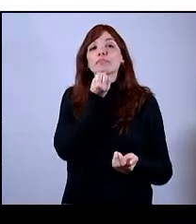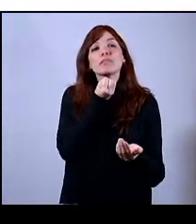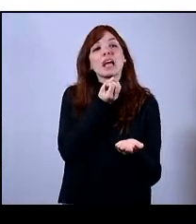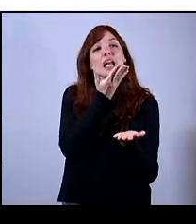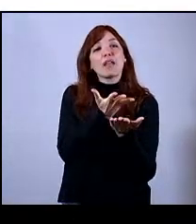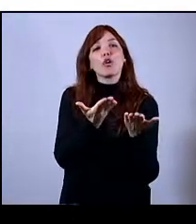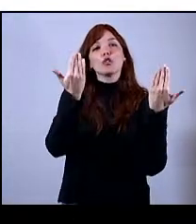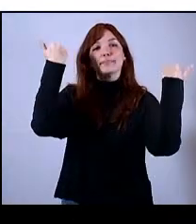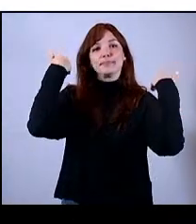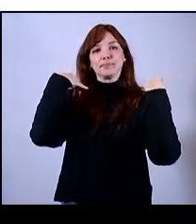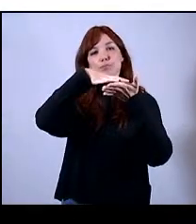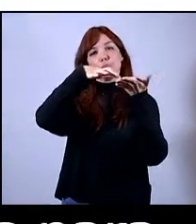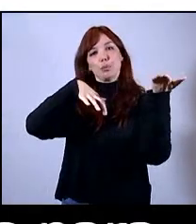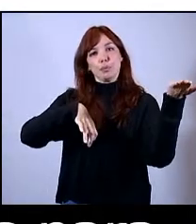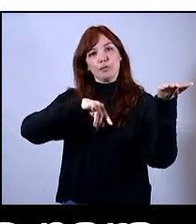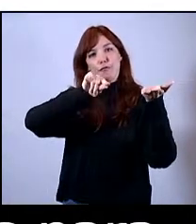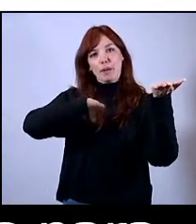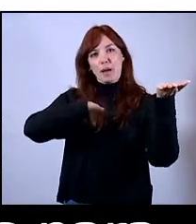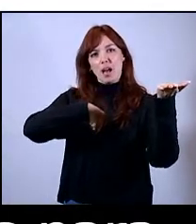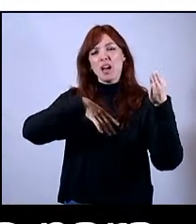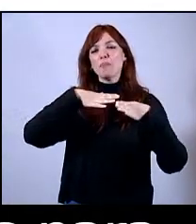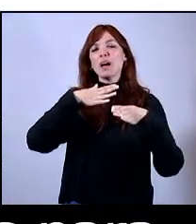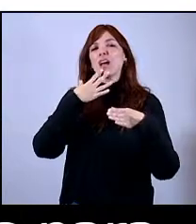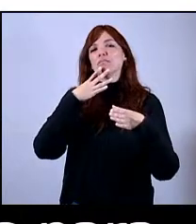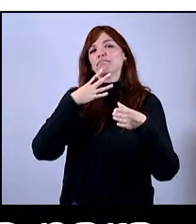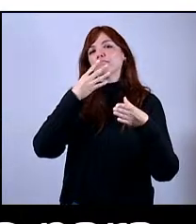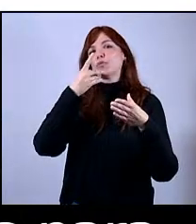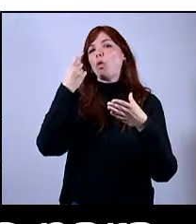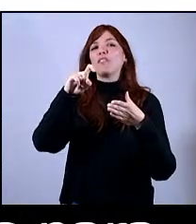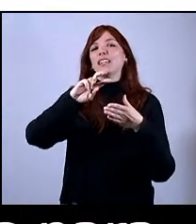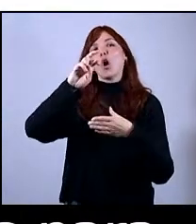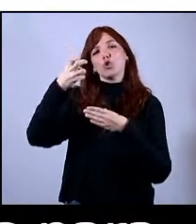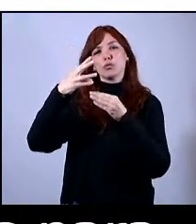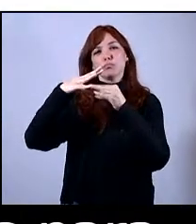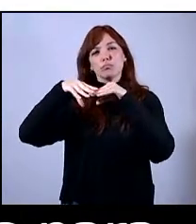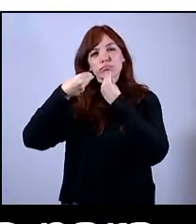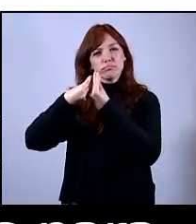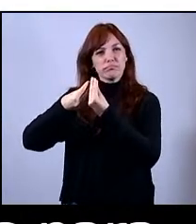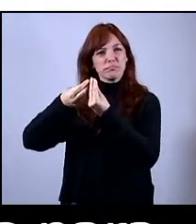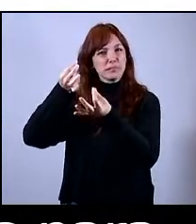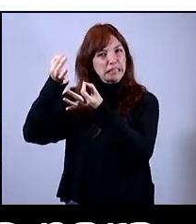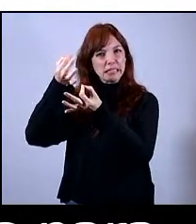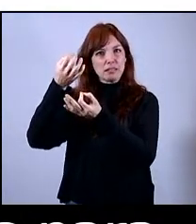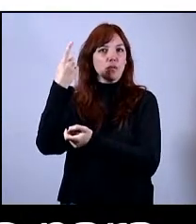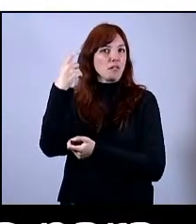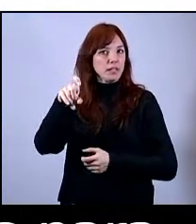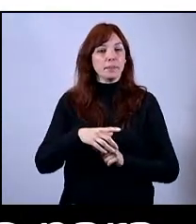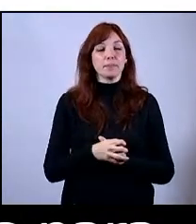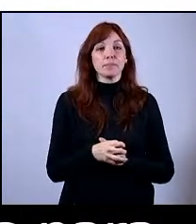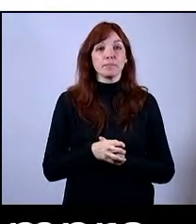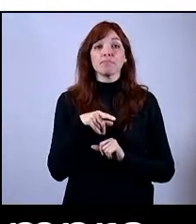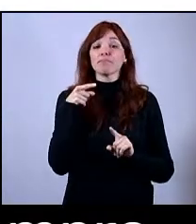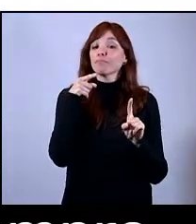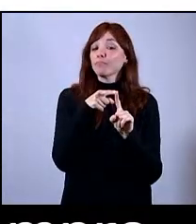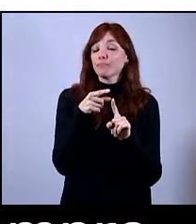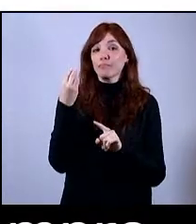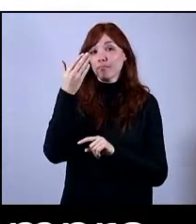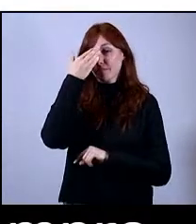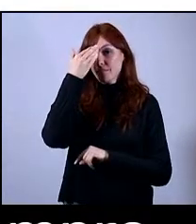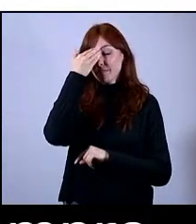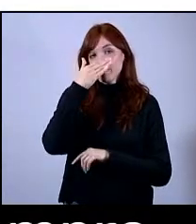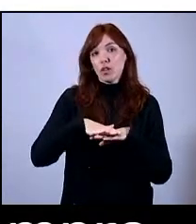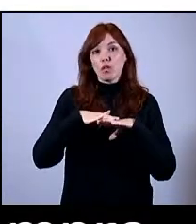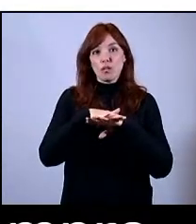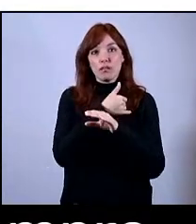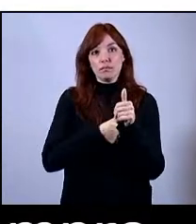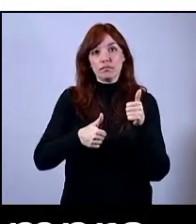para sustituir alguna documentación. Como he dicho siempre, es uno de los principales objetivos de este Gobierno,